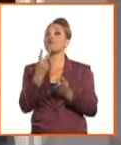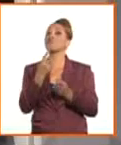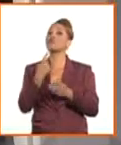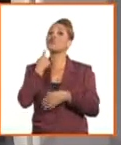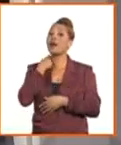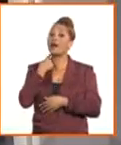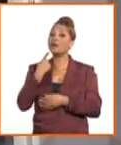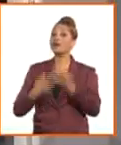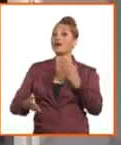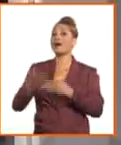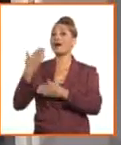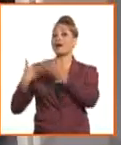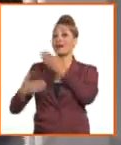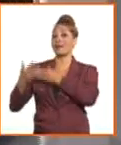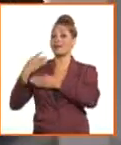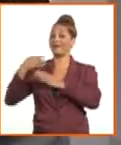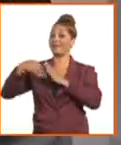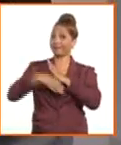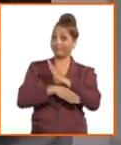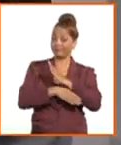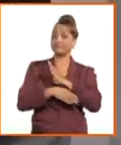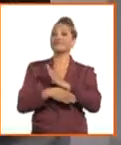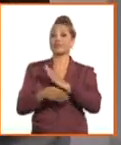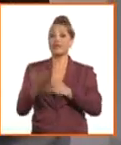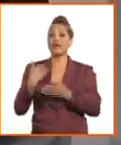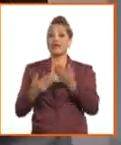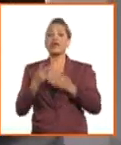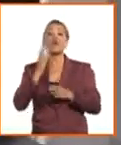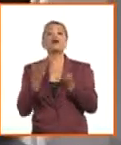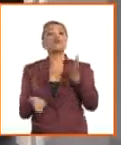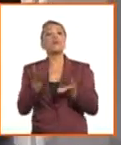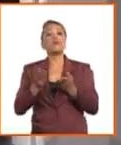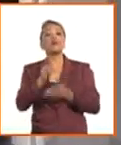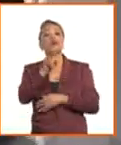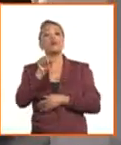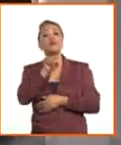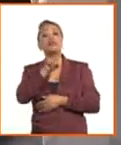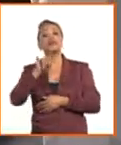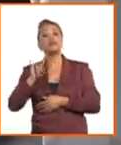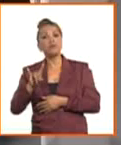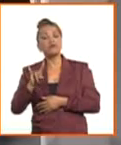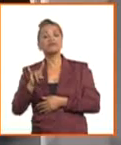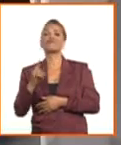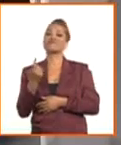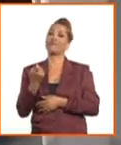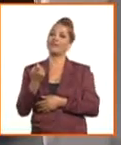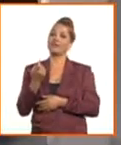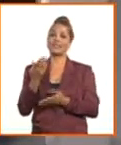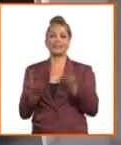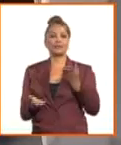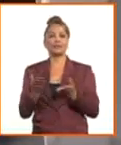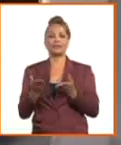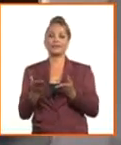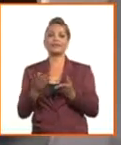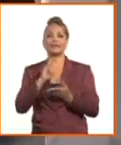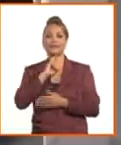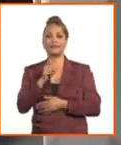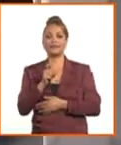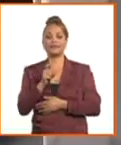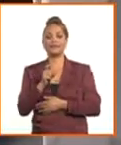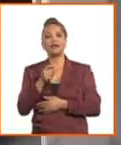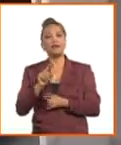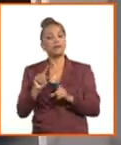que enfrentaste una caída grande. Cuando comparas contra el 2019, todavía hay una brecha importante. Entonces, queda